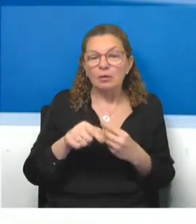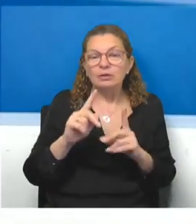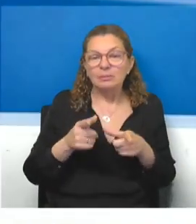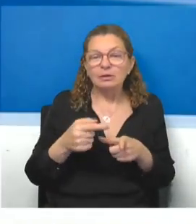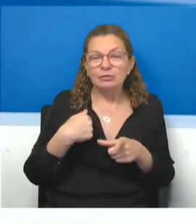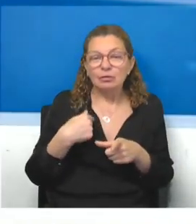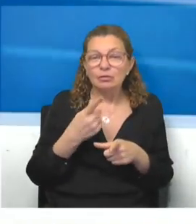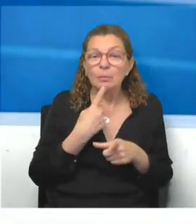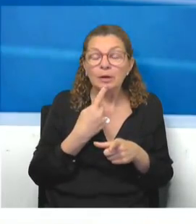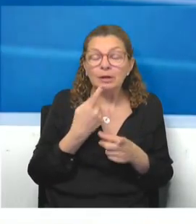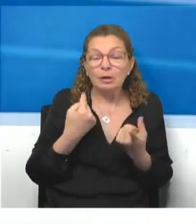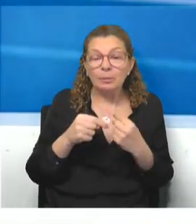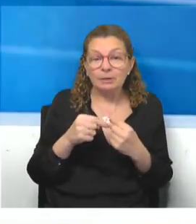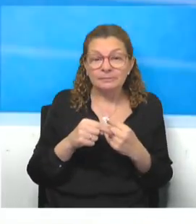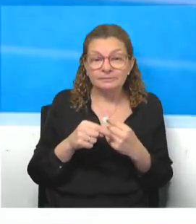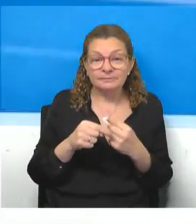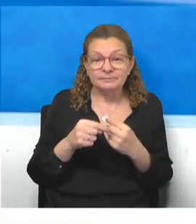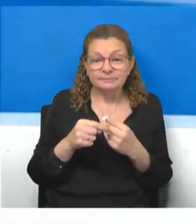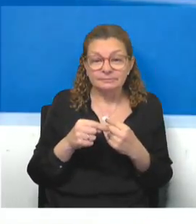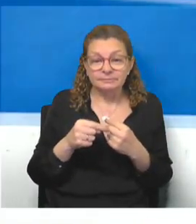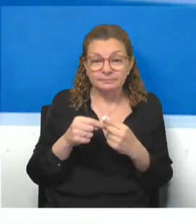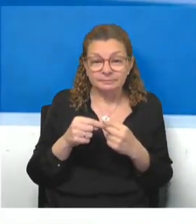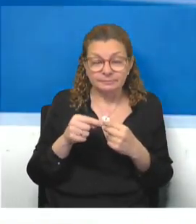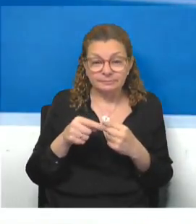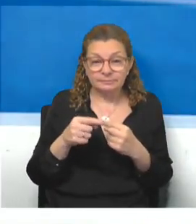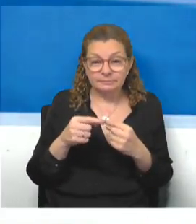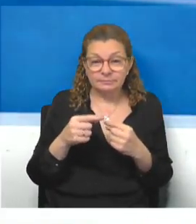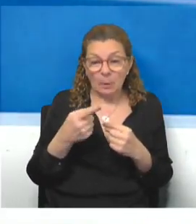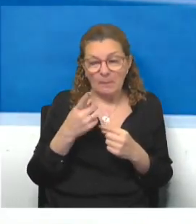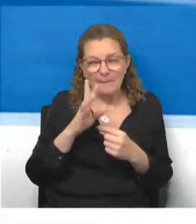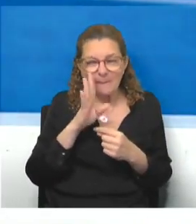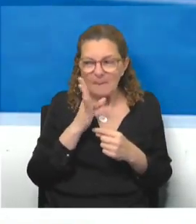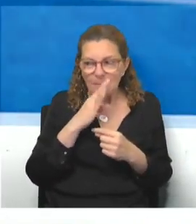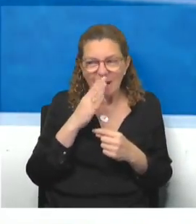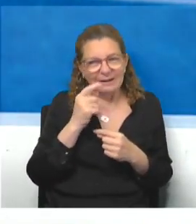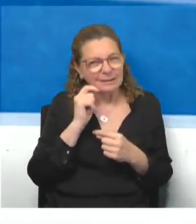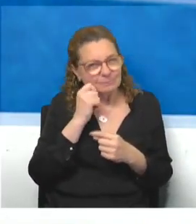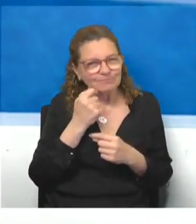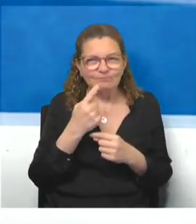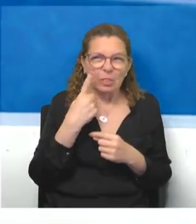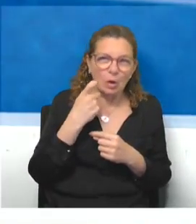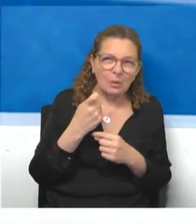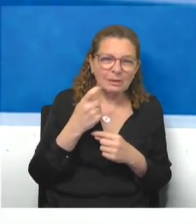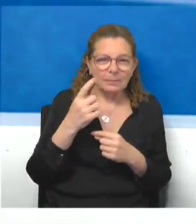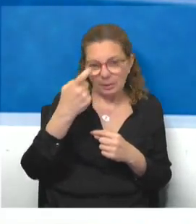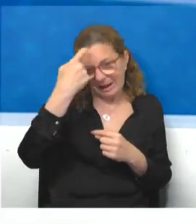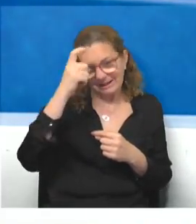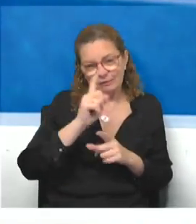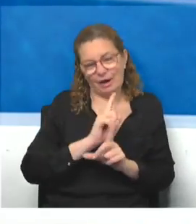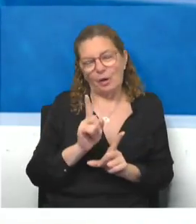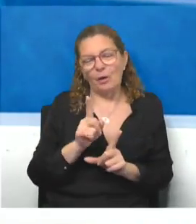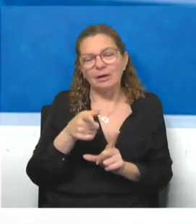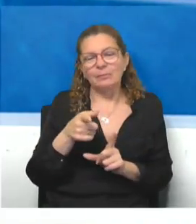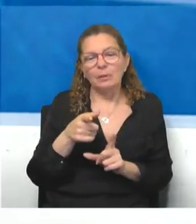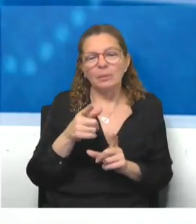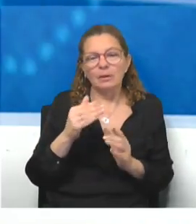bueno yo no soy politólogo y e lo nuestro es mucho más olfato que que un estudio una parte científica Pero hay un